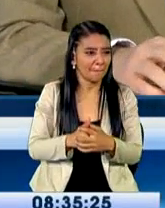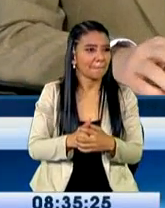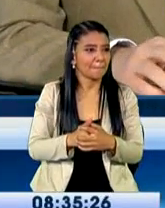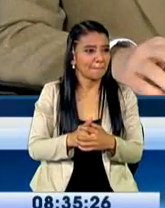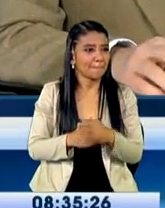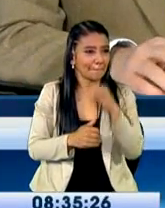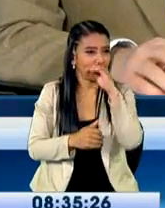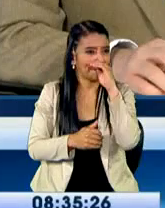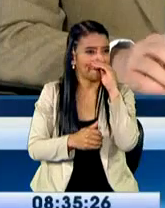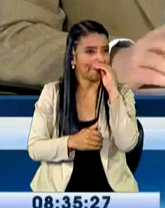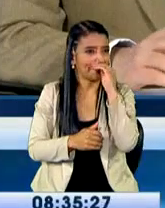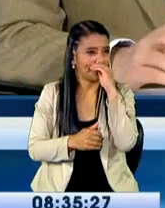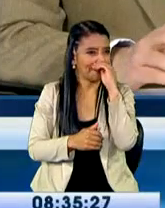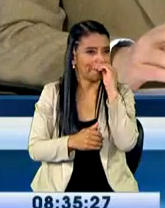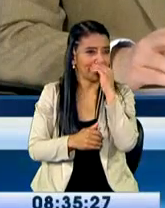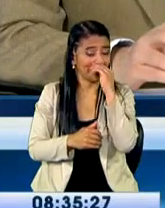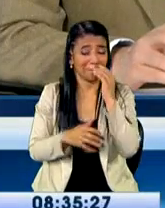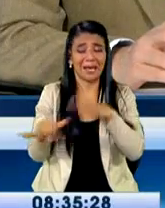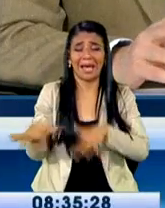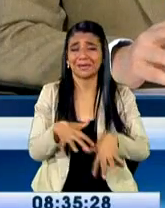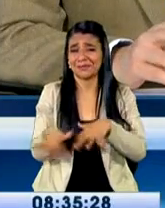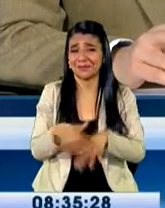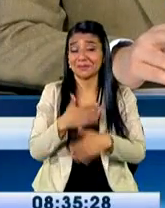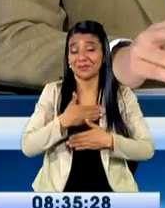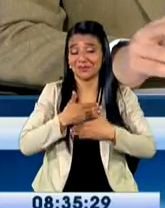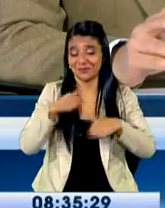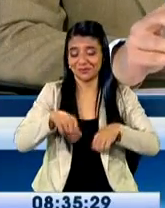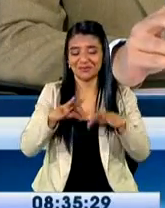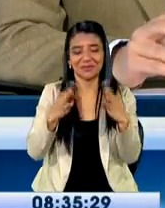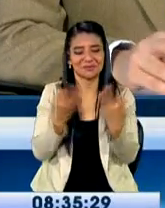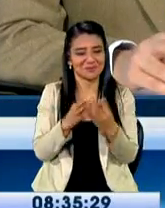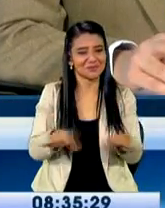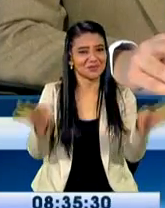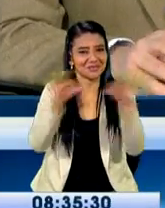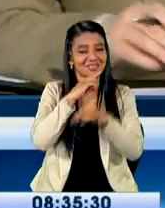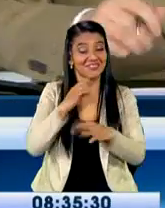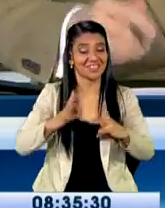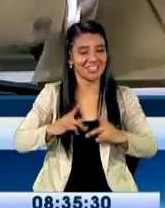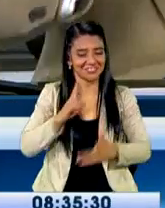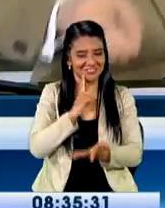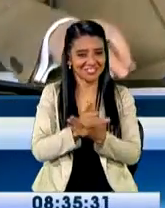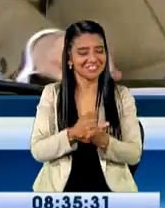Sí, claro que sí. Muchas actividades para disfrutar en familia en ese importante feriado del año. Gracias, Sophie. Nos vamos.